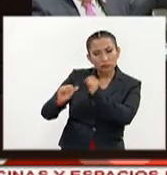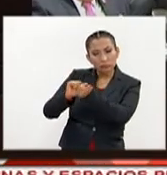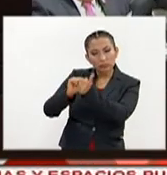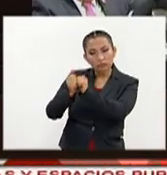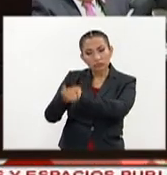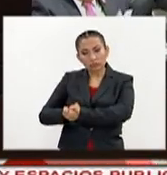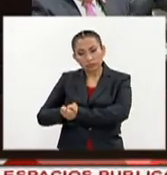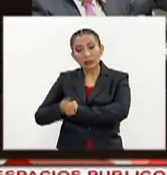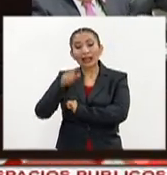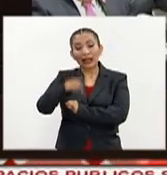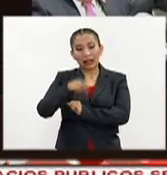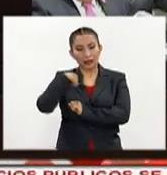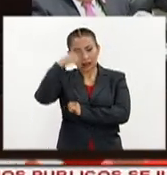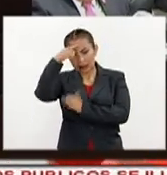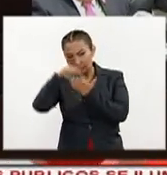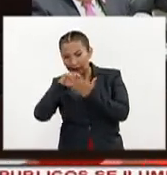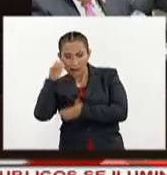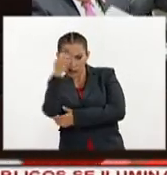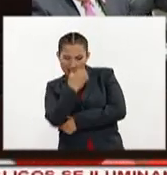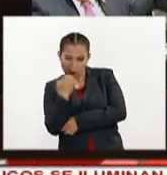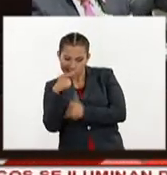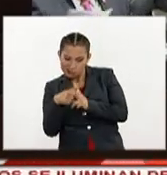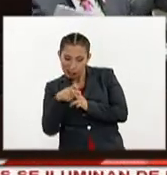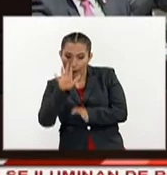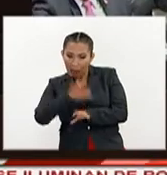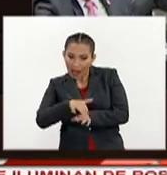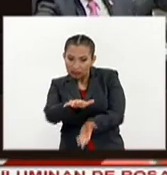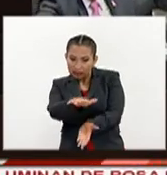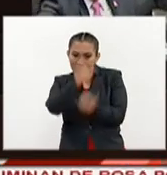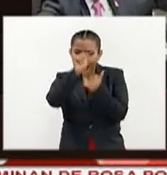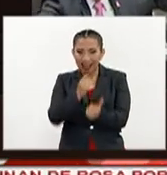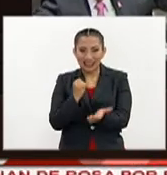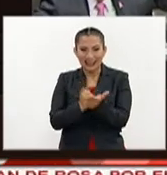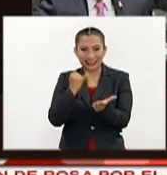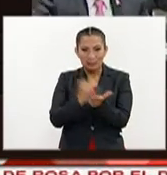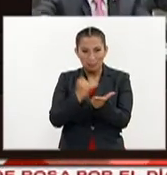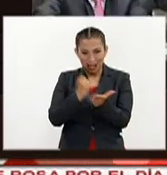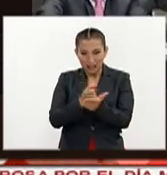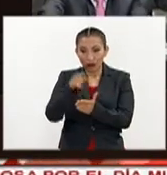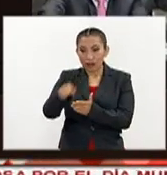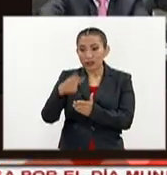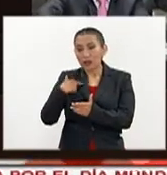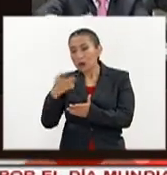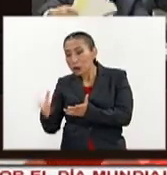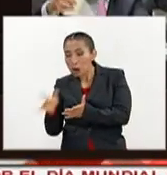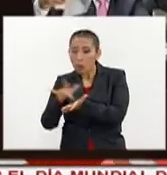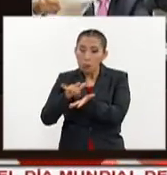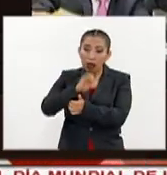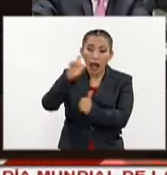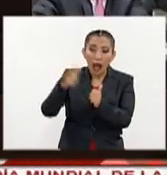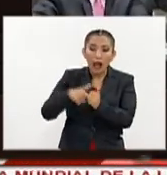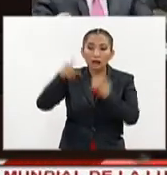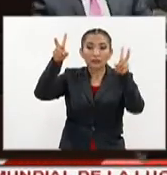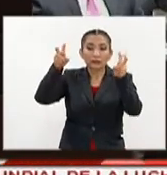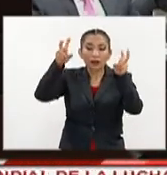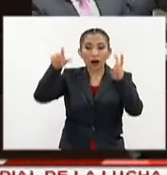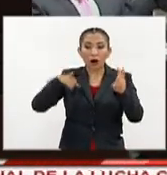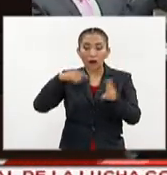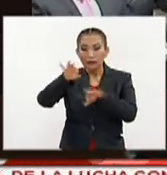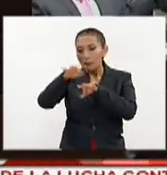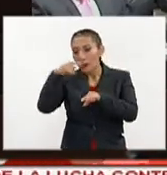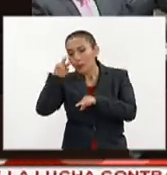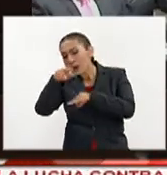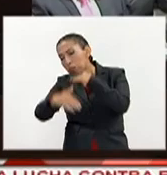del mercado, y se consideró una mayor recaudación por los ingresos tributarios y no tributarios, consistente con el